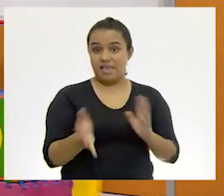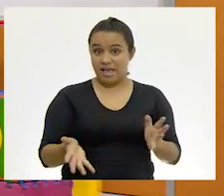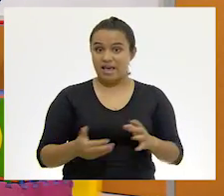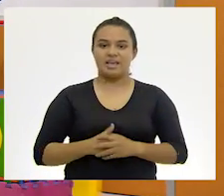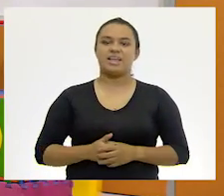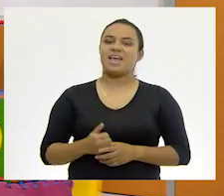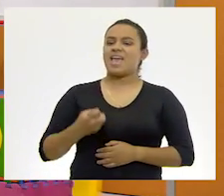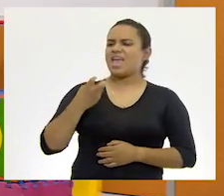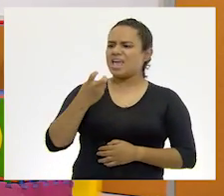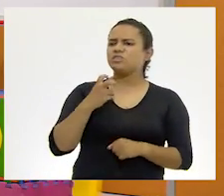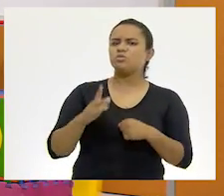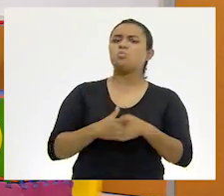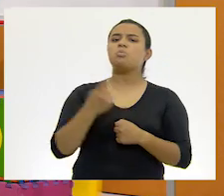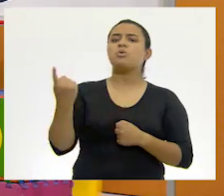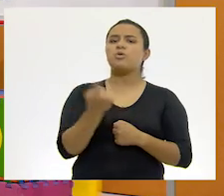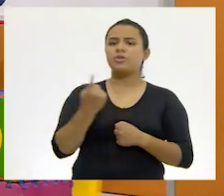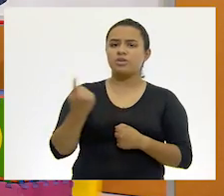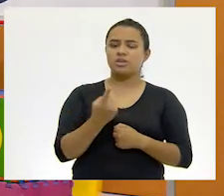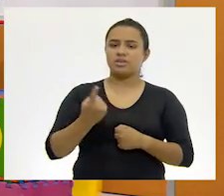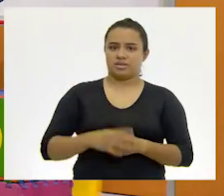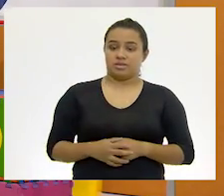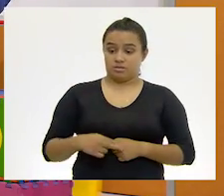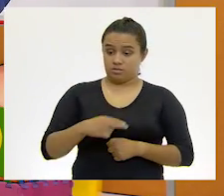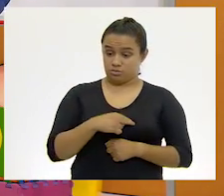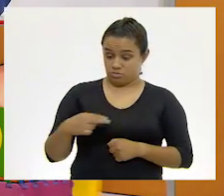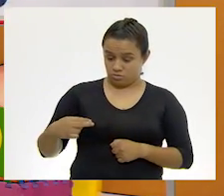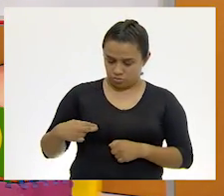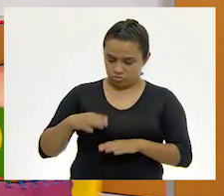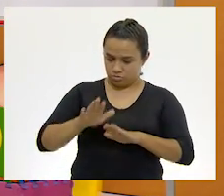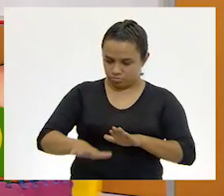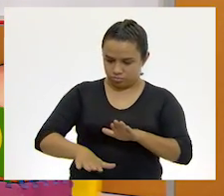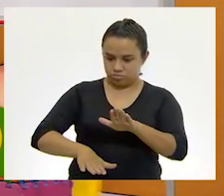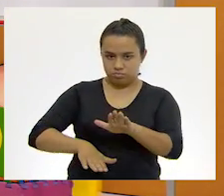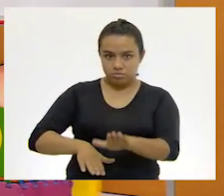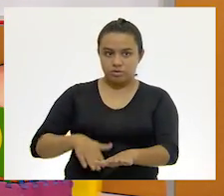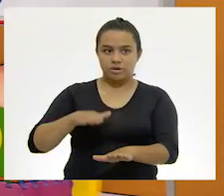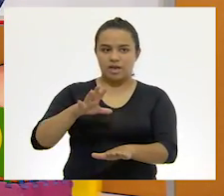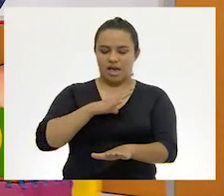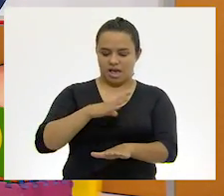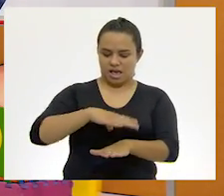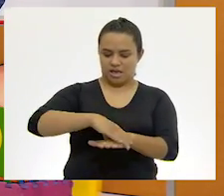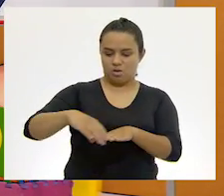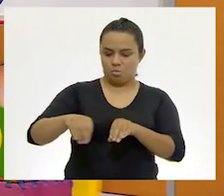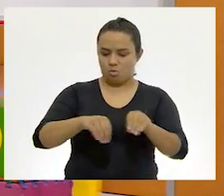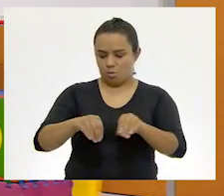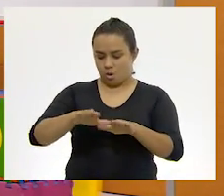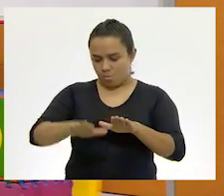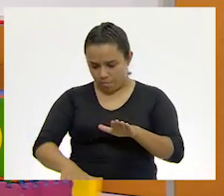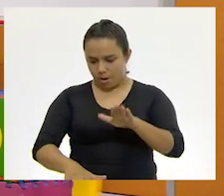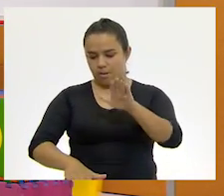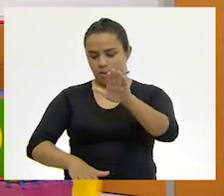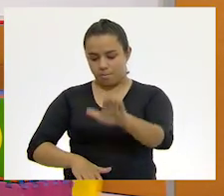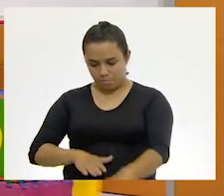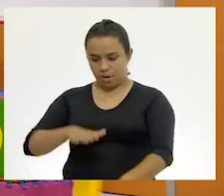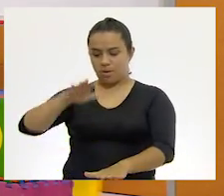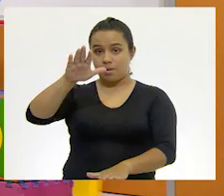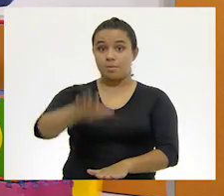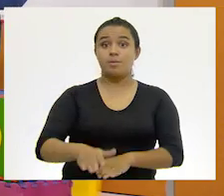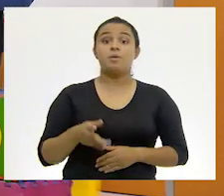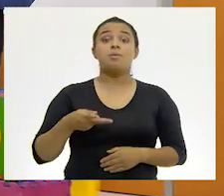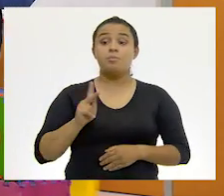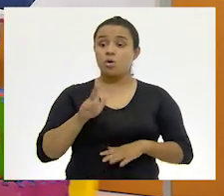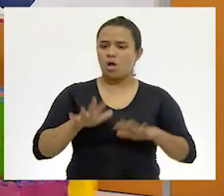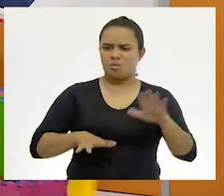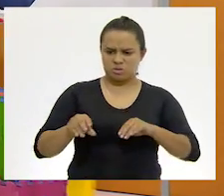Bueno, eso se da gracias a que cuando nosotros vamos dando los pasos, se van marcando nuestros movimientos. Así es. Pero hay muchos movimientos en donde no